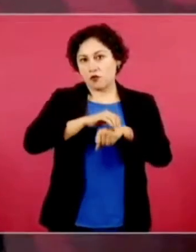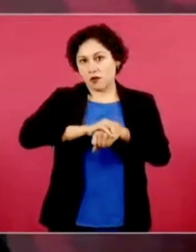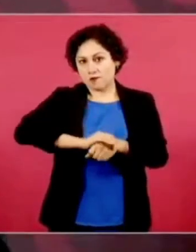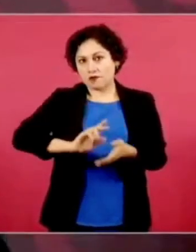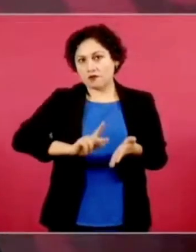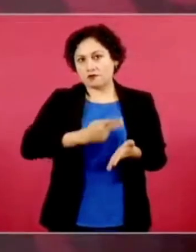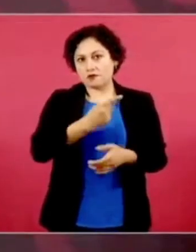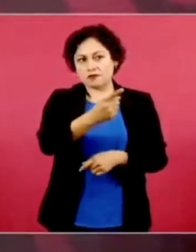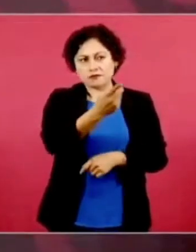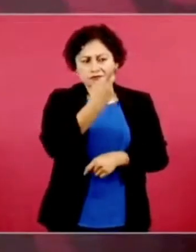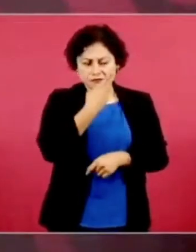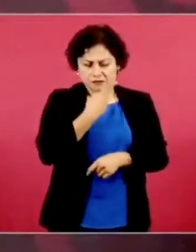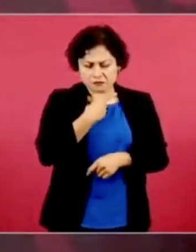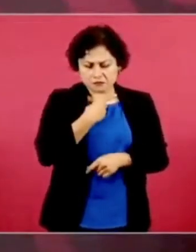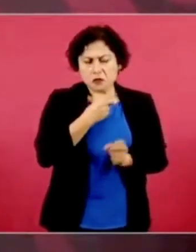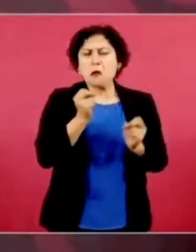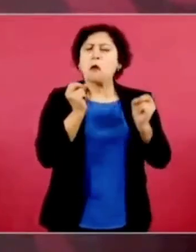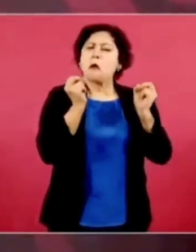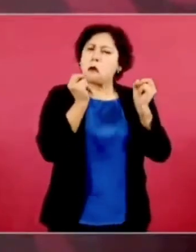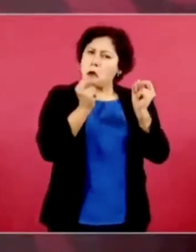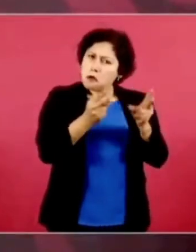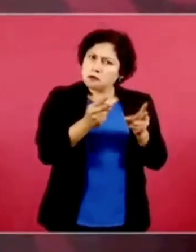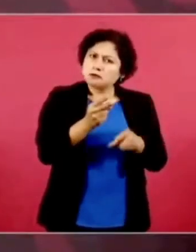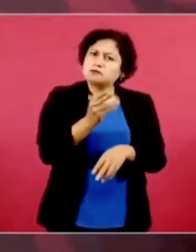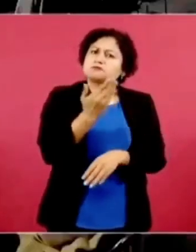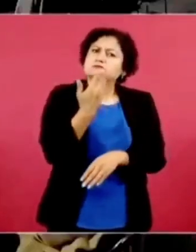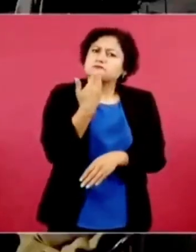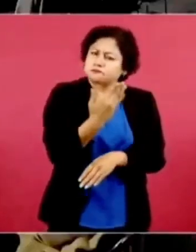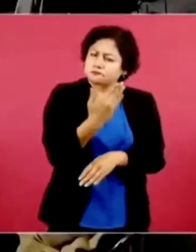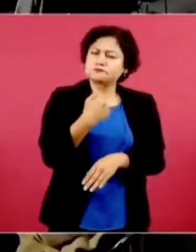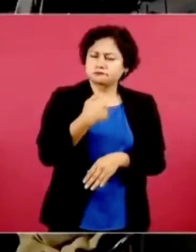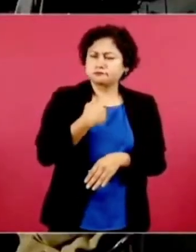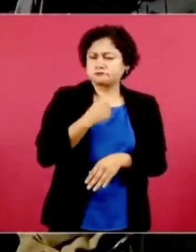Digo, sí, ¿cómo no?